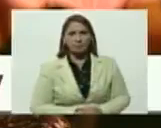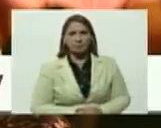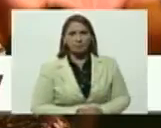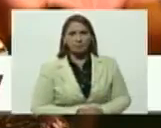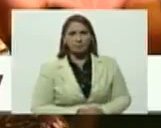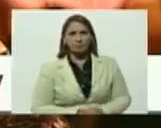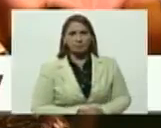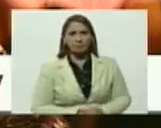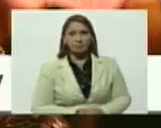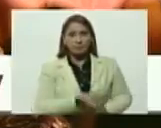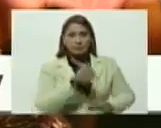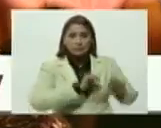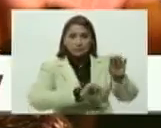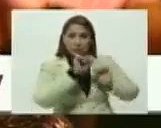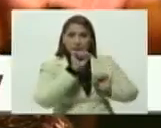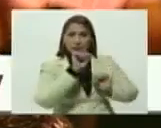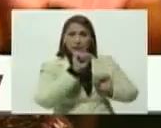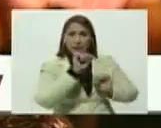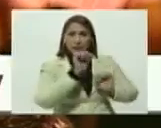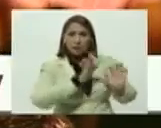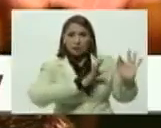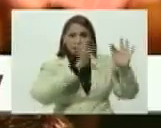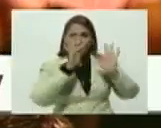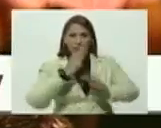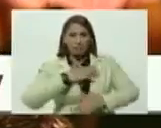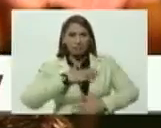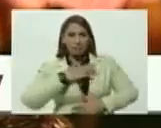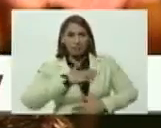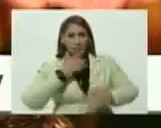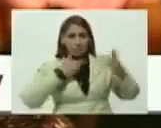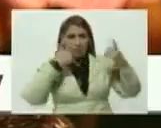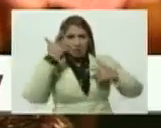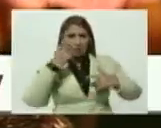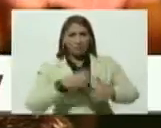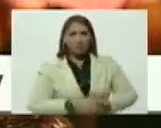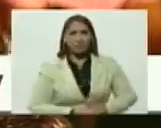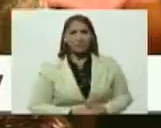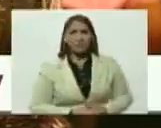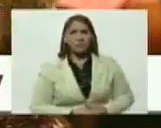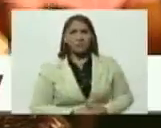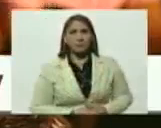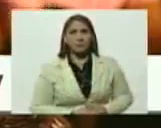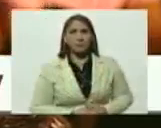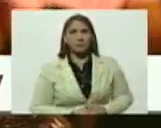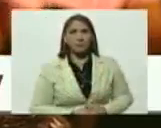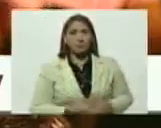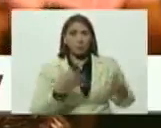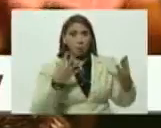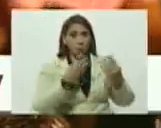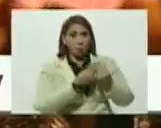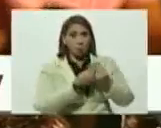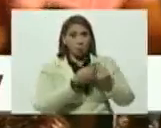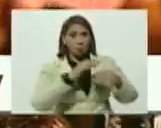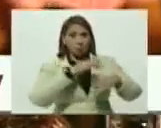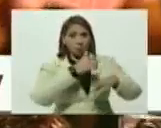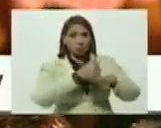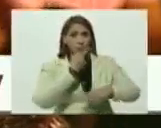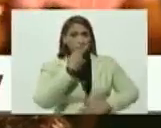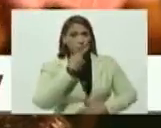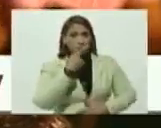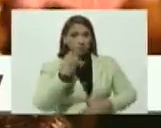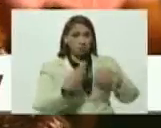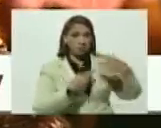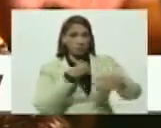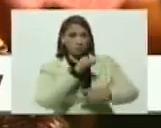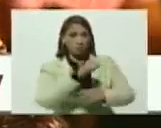ser defensor del legado de mi comandante Hugo Rafael Chávez Frías, junto a la dirección política de la